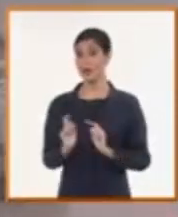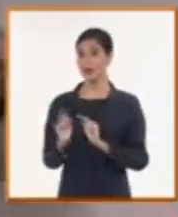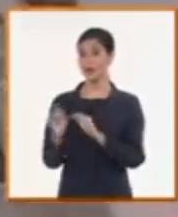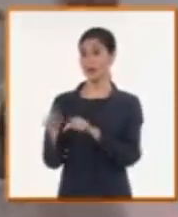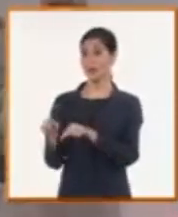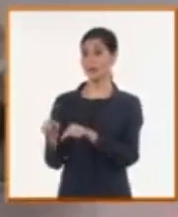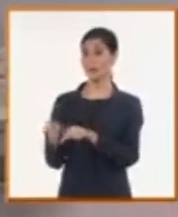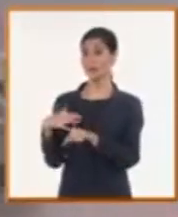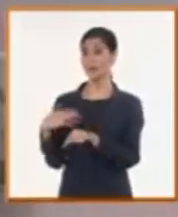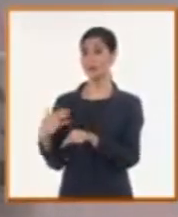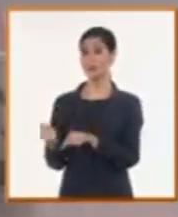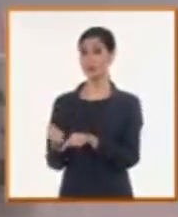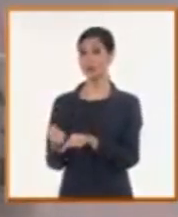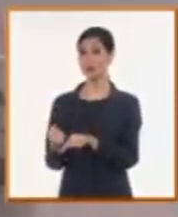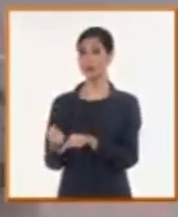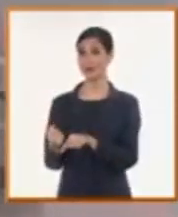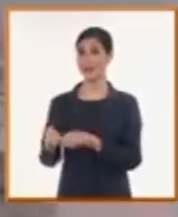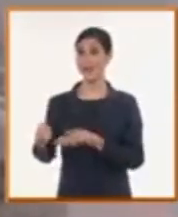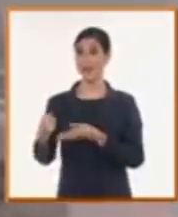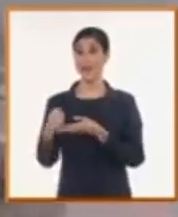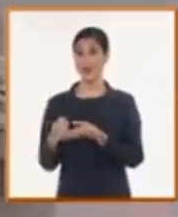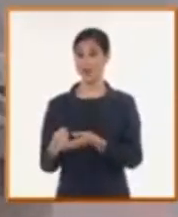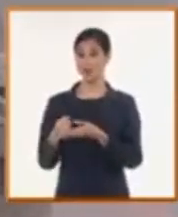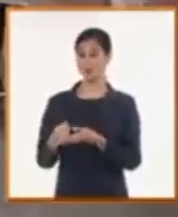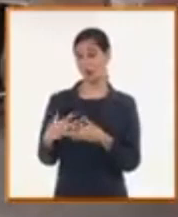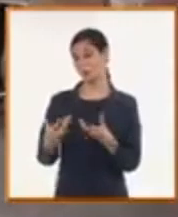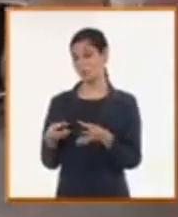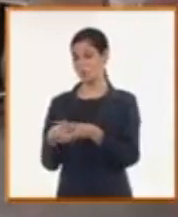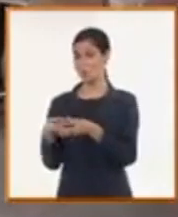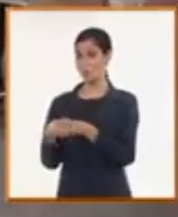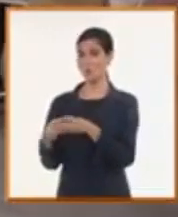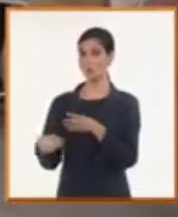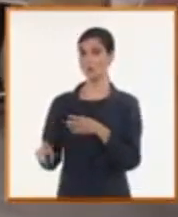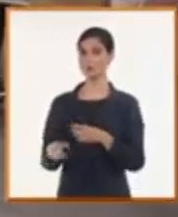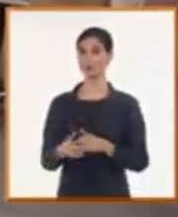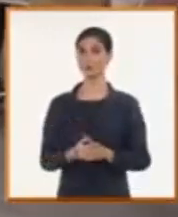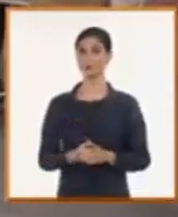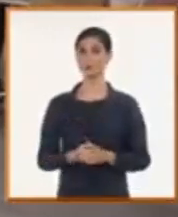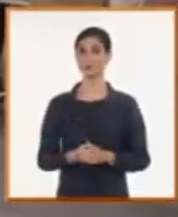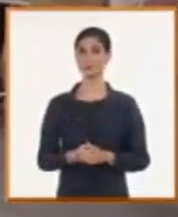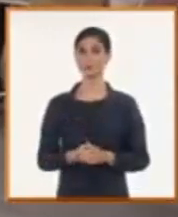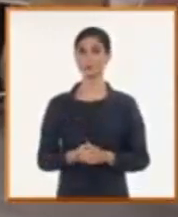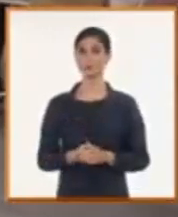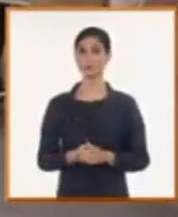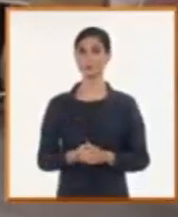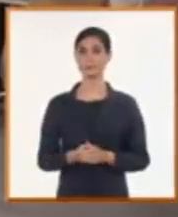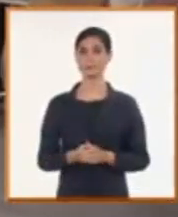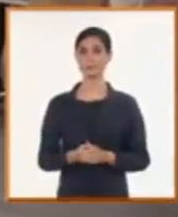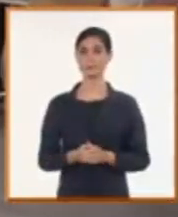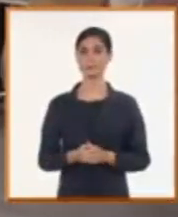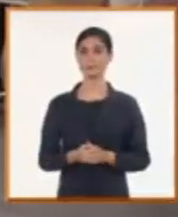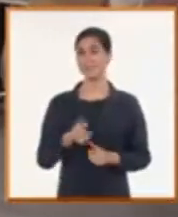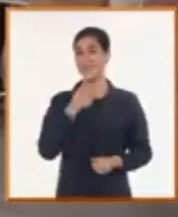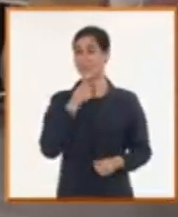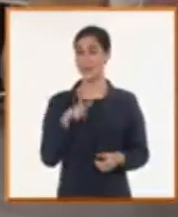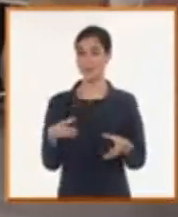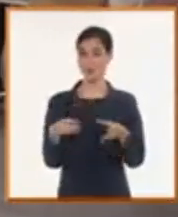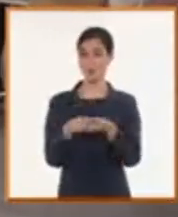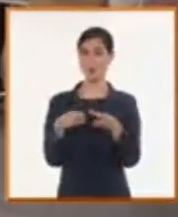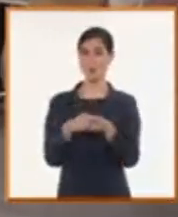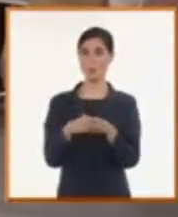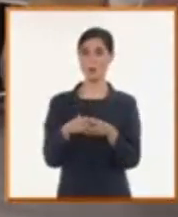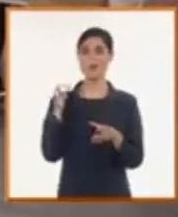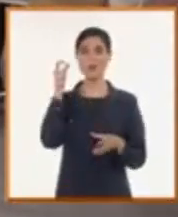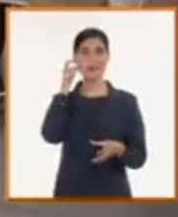apoyaban a uno de los grupos que estaban. Sí, estaba el grupo del FNLA, que era Holden Roberto. Holden Roberto